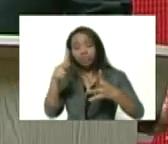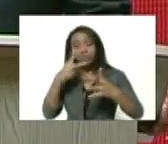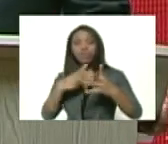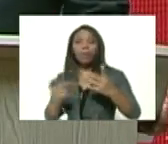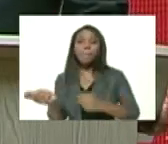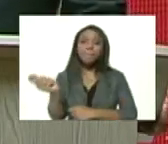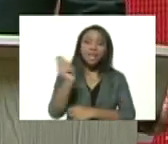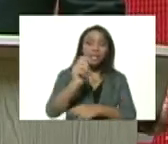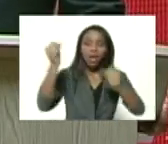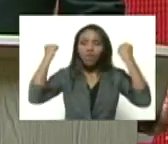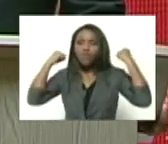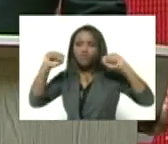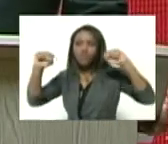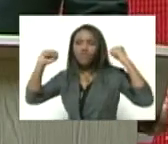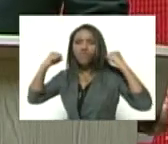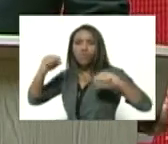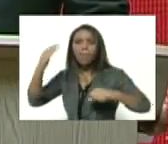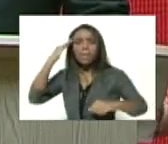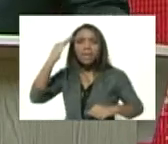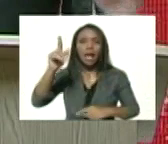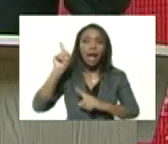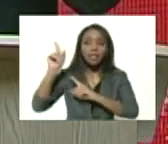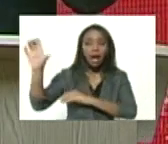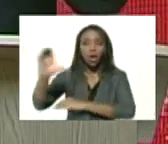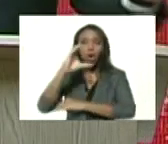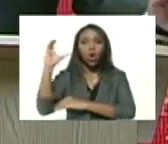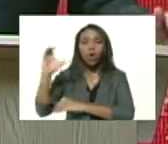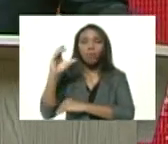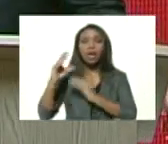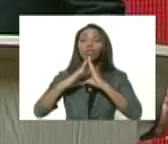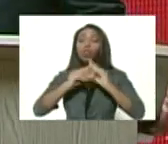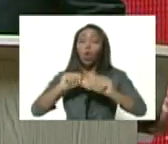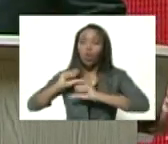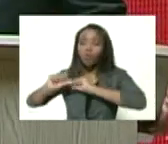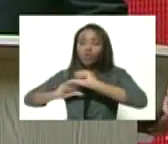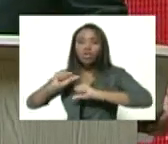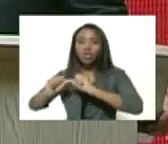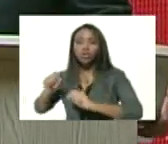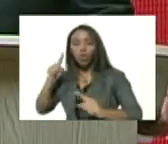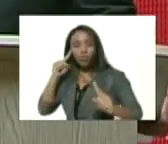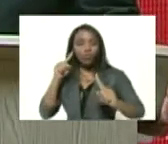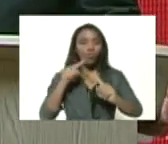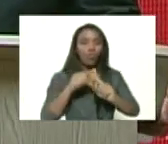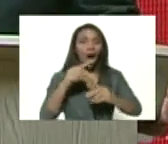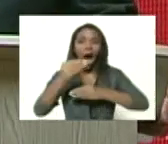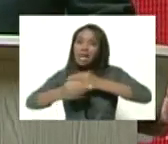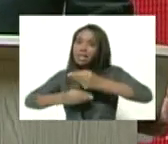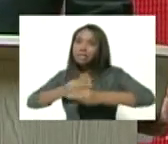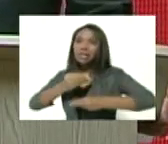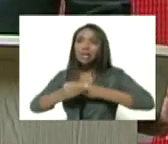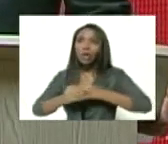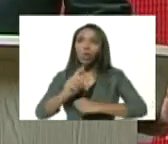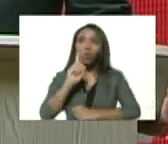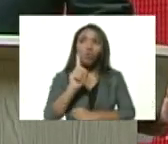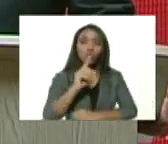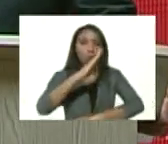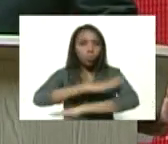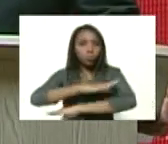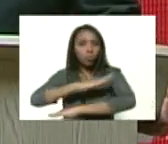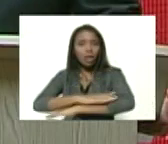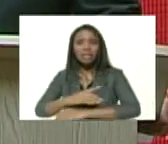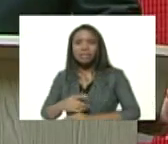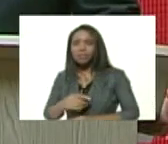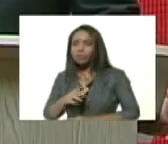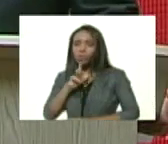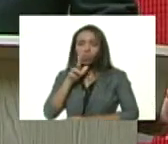entrenando paramilitares en Colombia y todos los procesos dirigidos a generar una acción